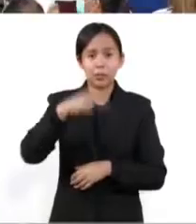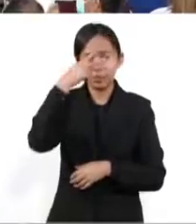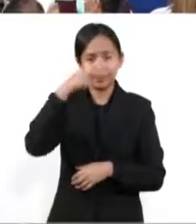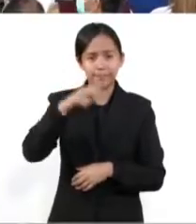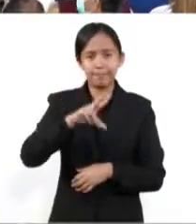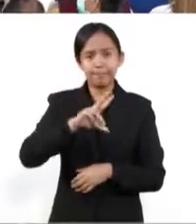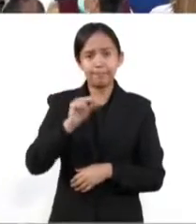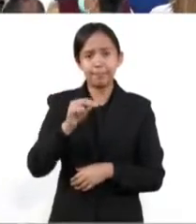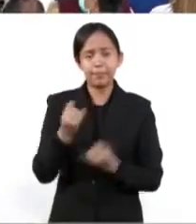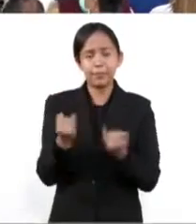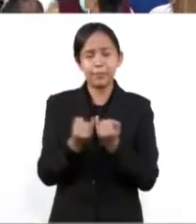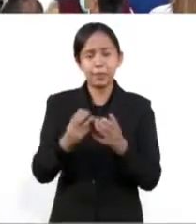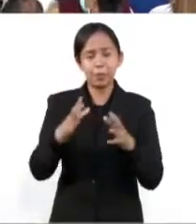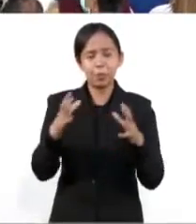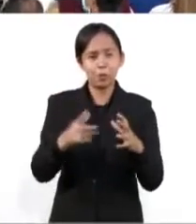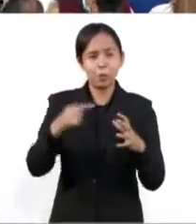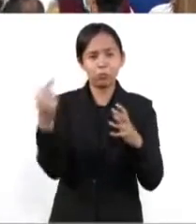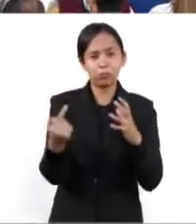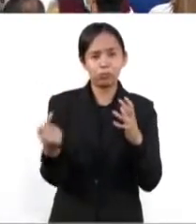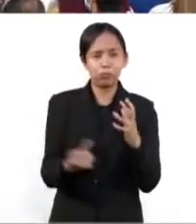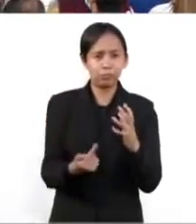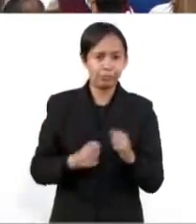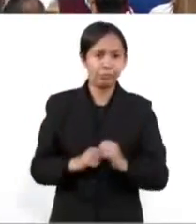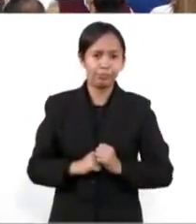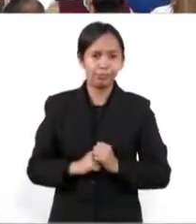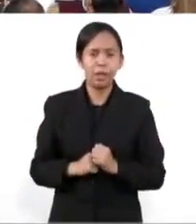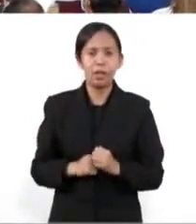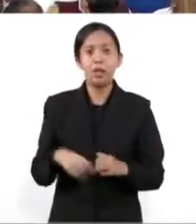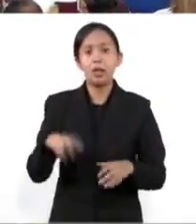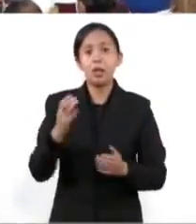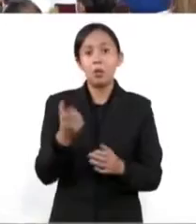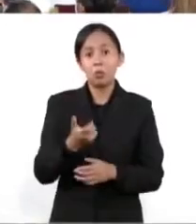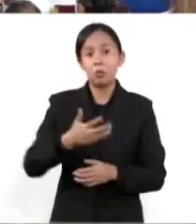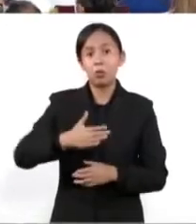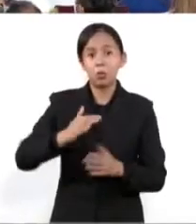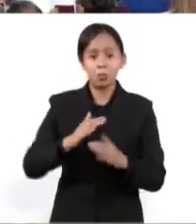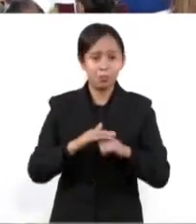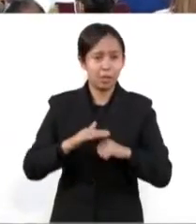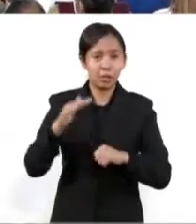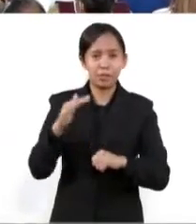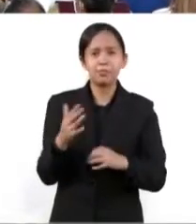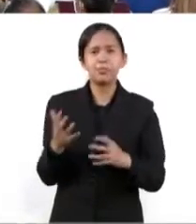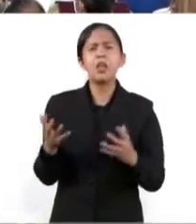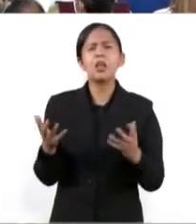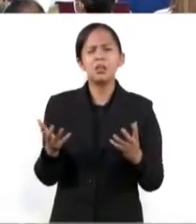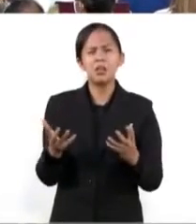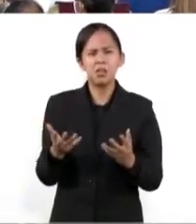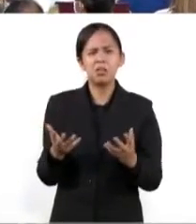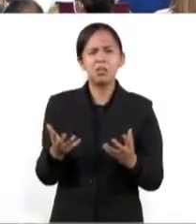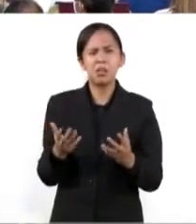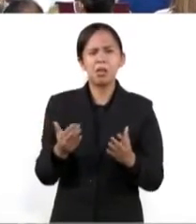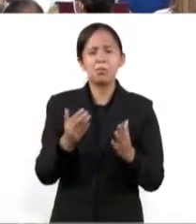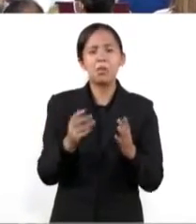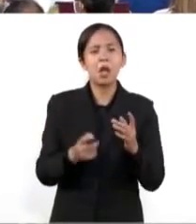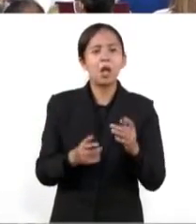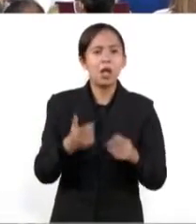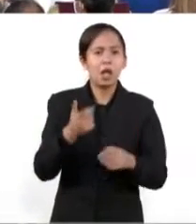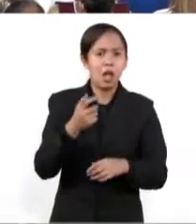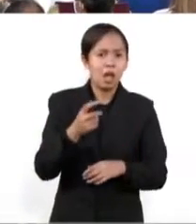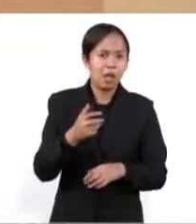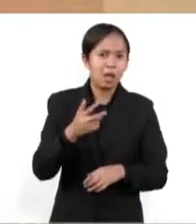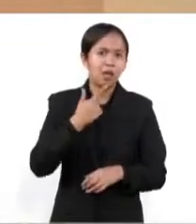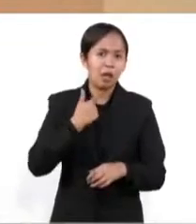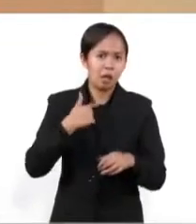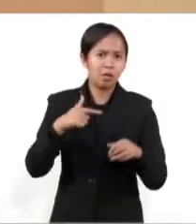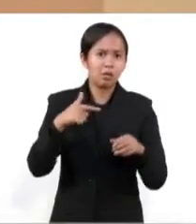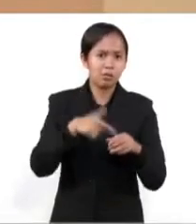ocurre en muchos lugares del mundo. Para que no sea tan alta la inflación, el presidente ha controlado los precios de la